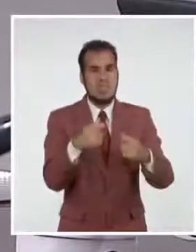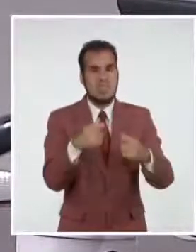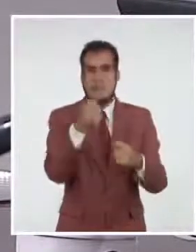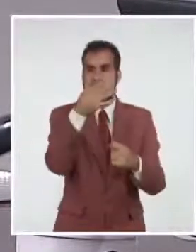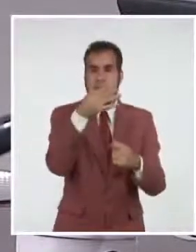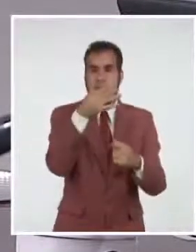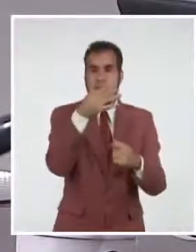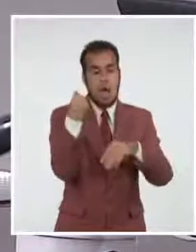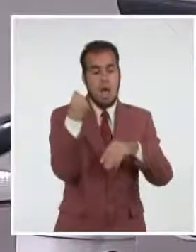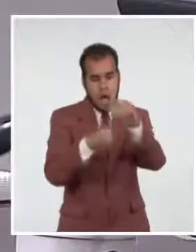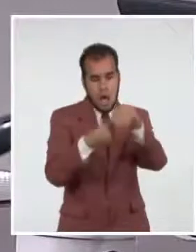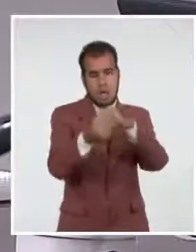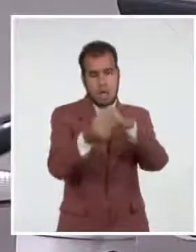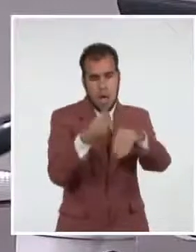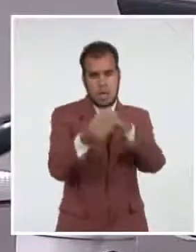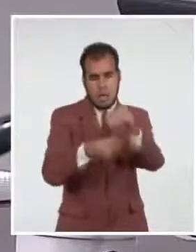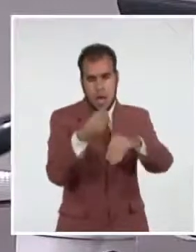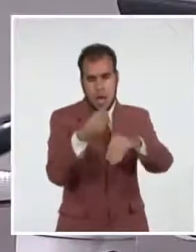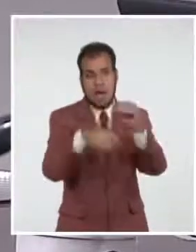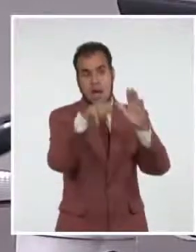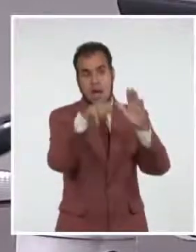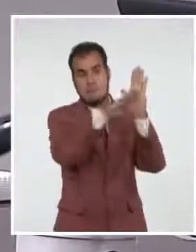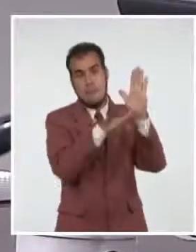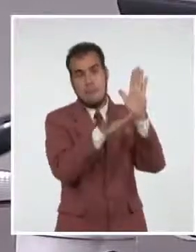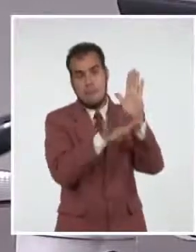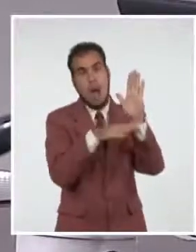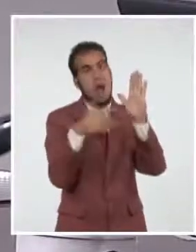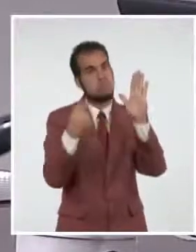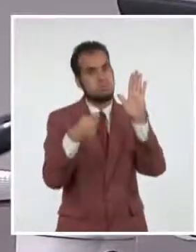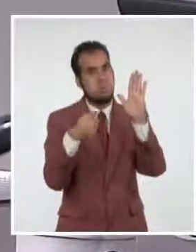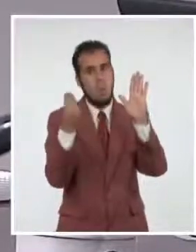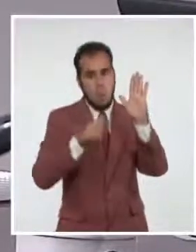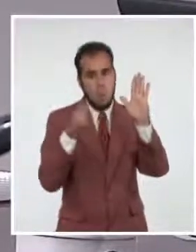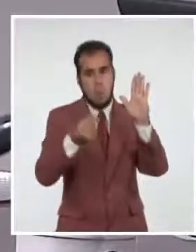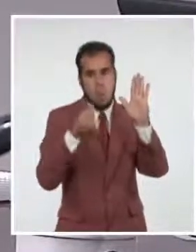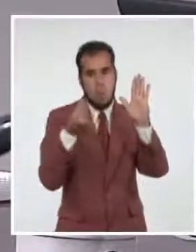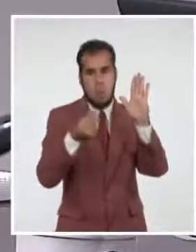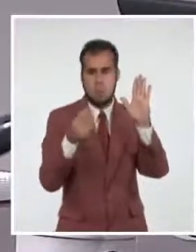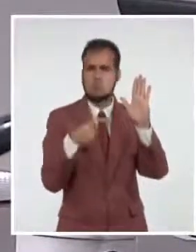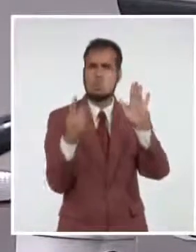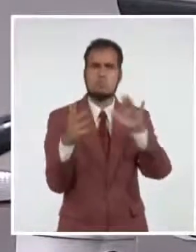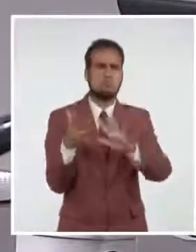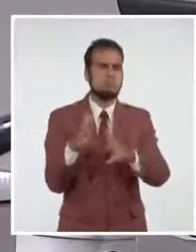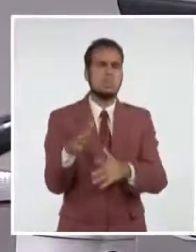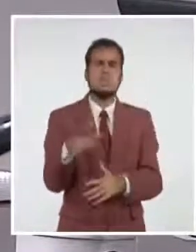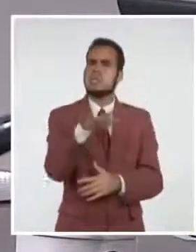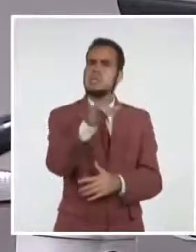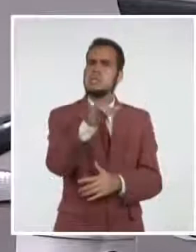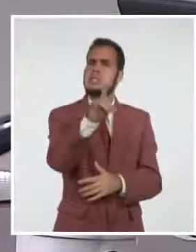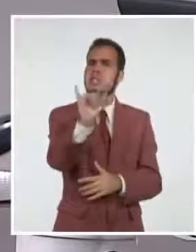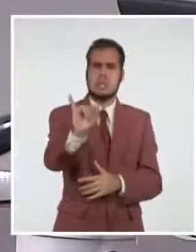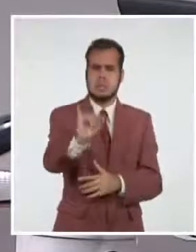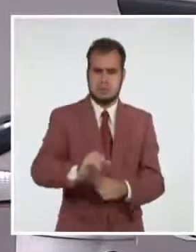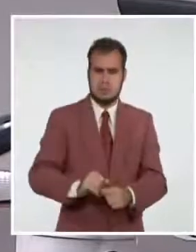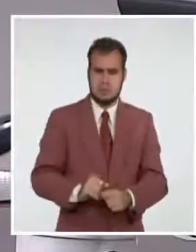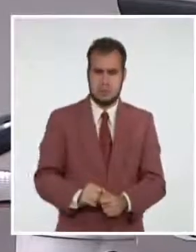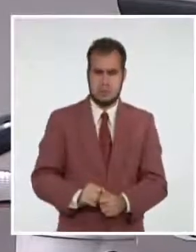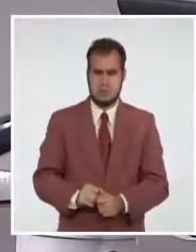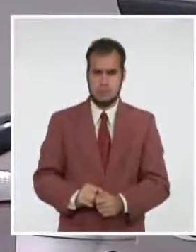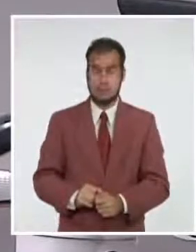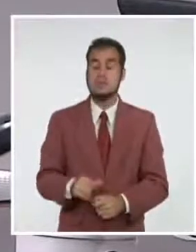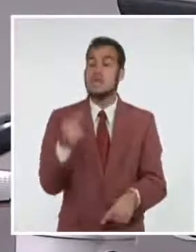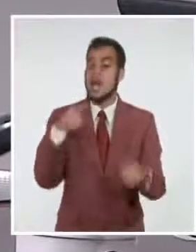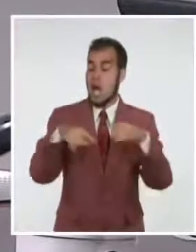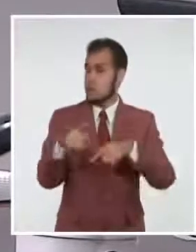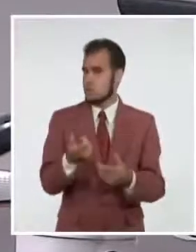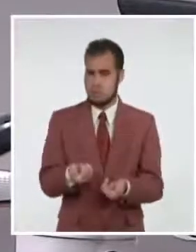del protocolo de manejo clínico. Lo hemos aquí, todas las veces hemos venido aquí a la mesa redonda a explicarla. En este momento lo que le estamos haciendo